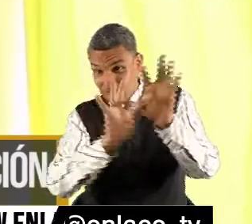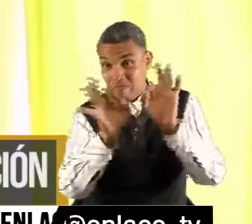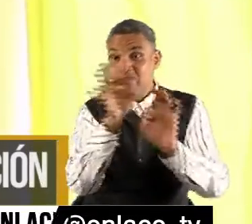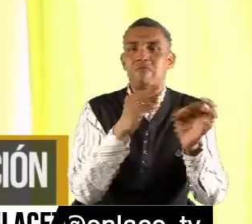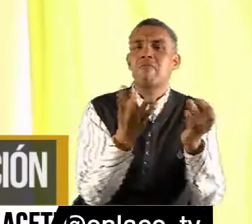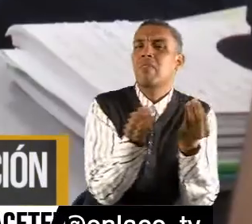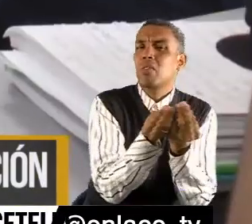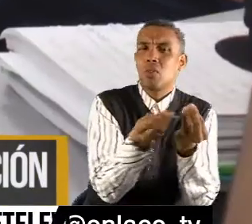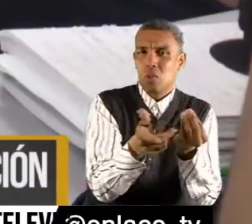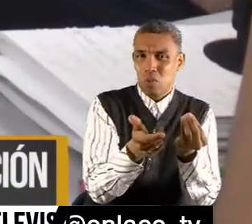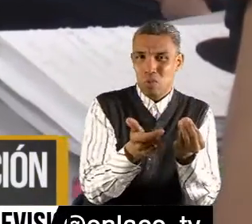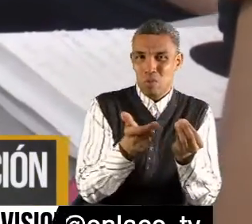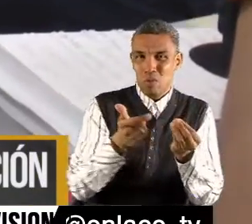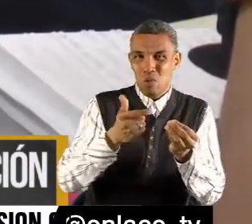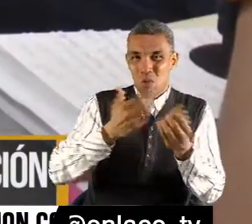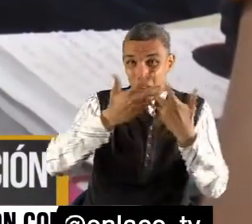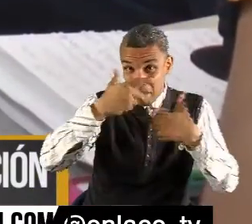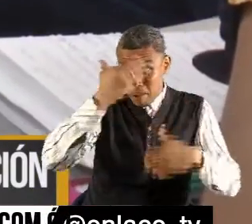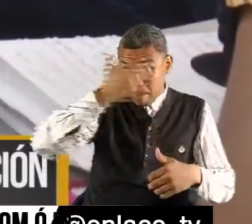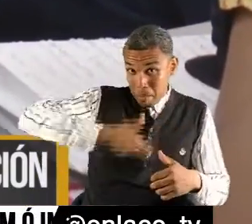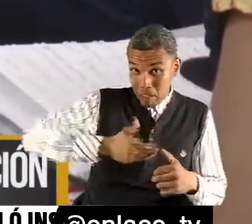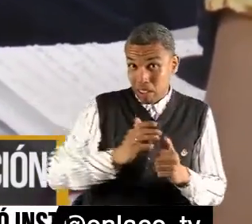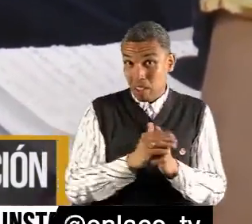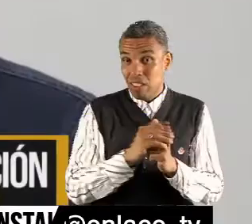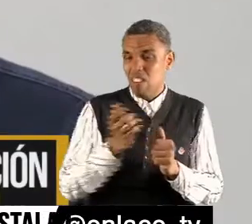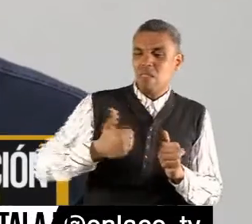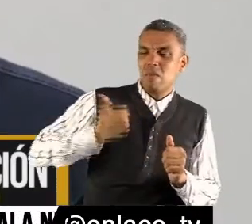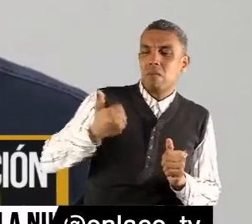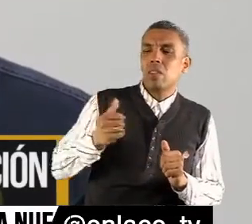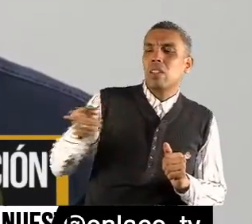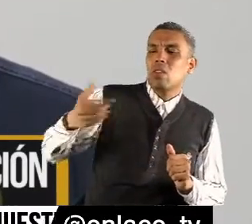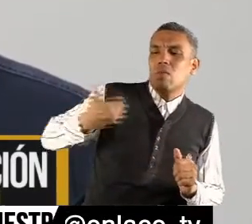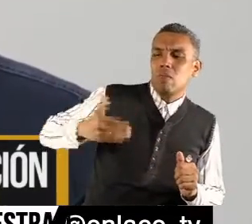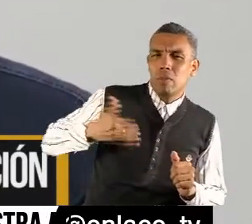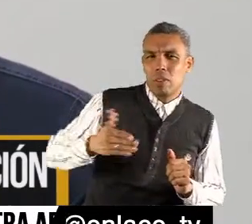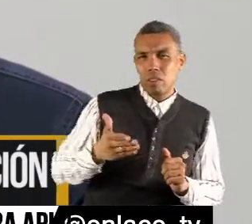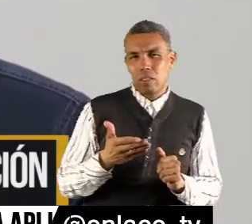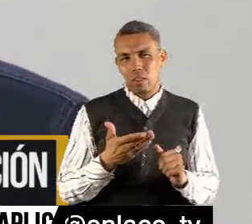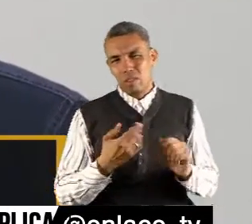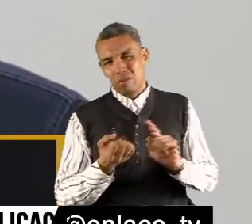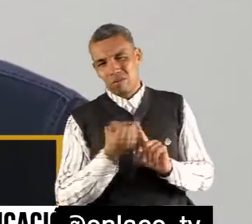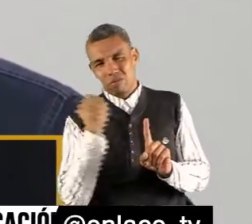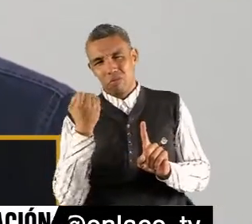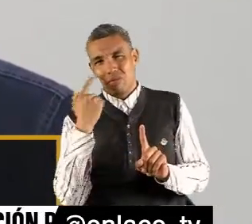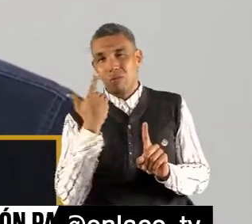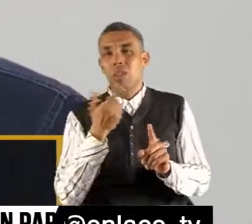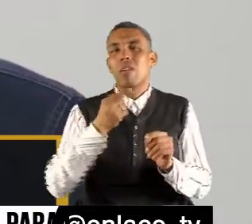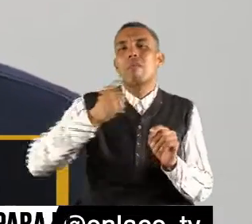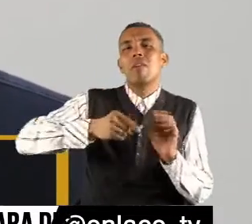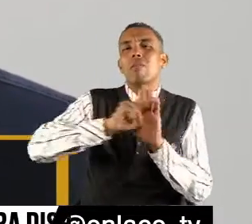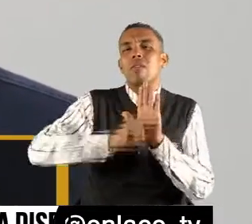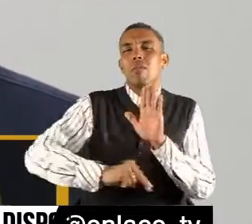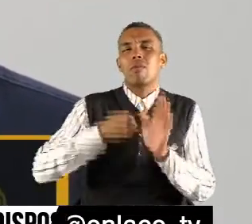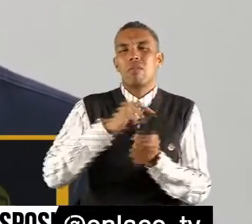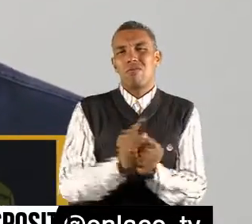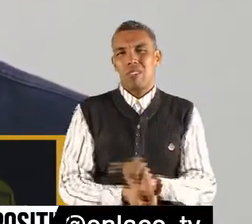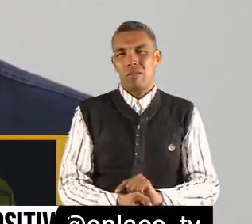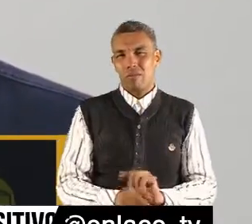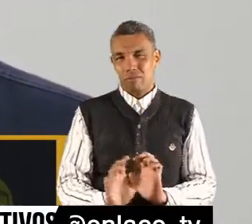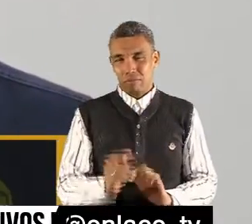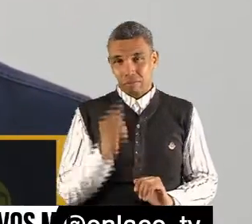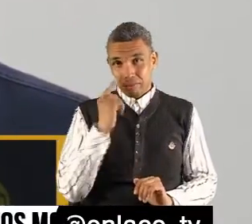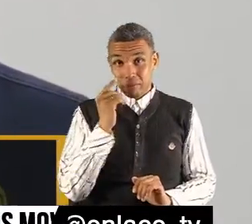afirman, les cambiaron además las reglas del juego. Por eso hacemos ese denuncio, porque esto se dio un día hábil antes de la entrega